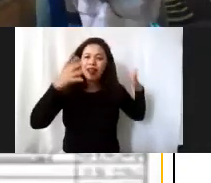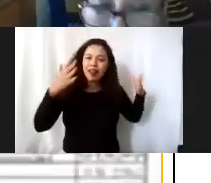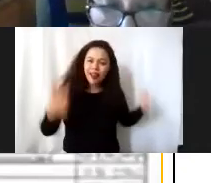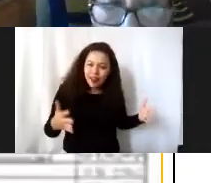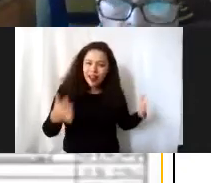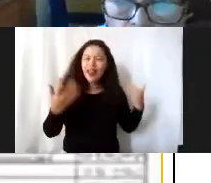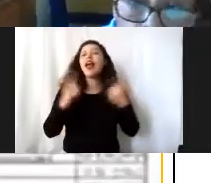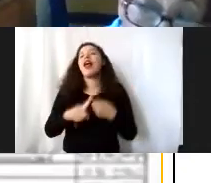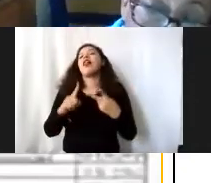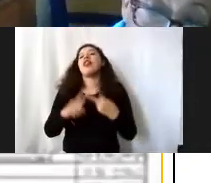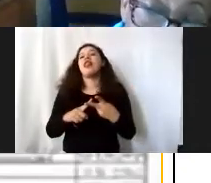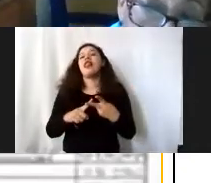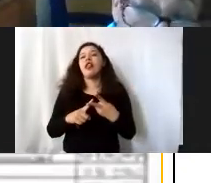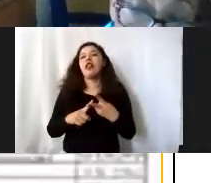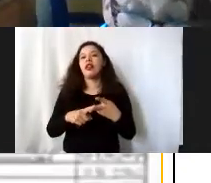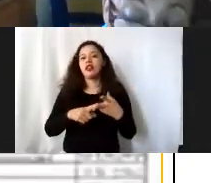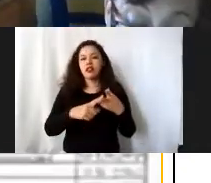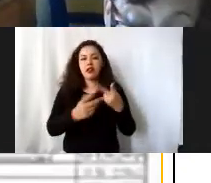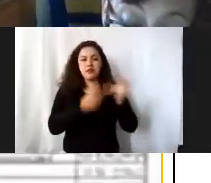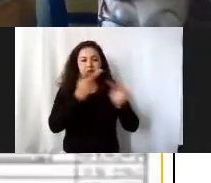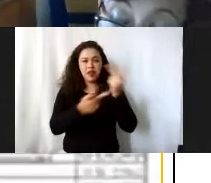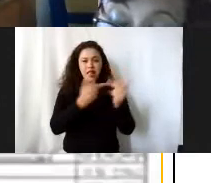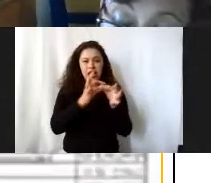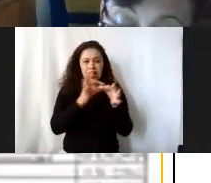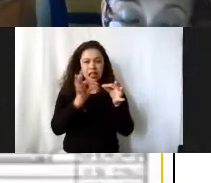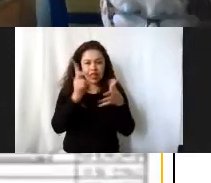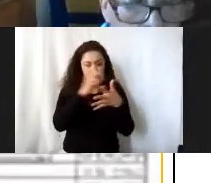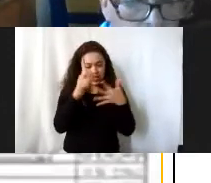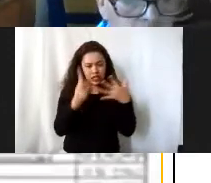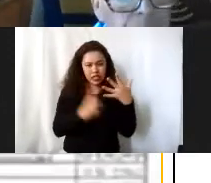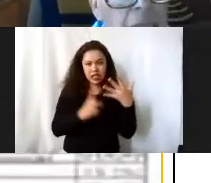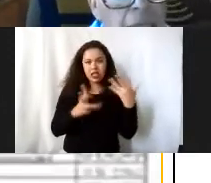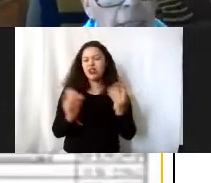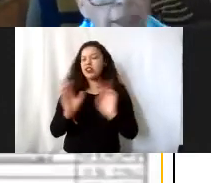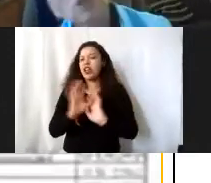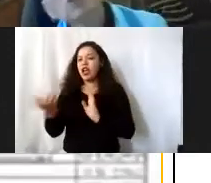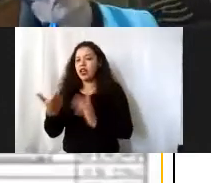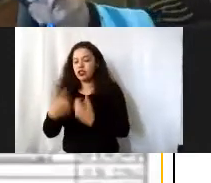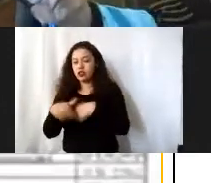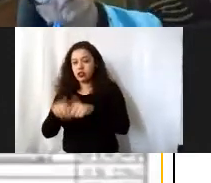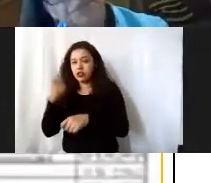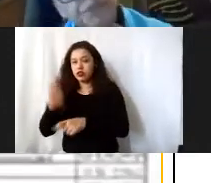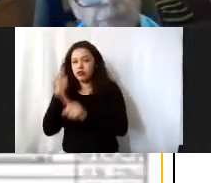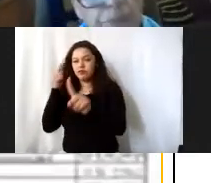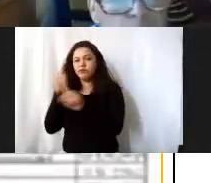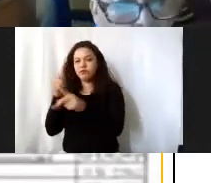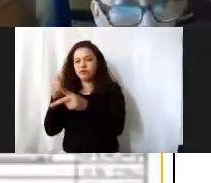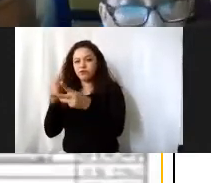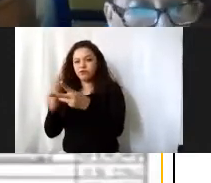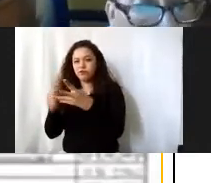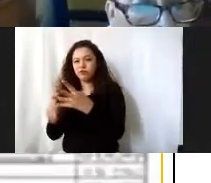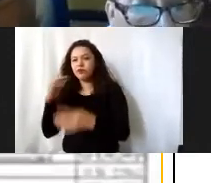se extiende uno en todo este tipo de detalles. Ese es un estudio algo muy concreto. Entonces,